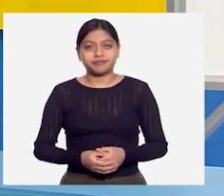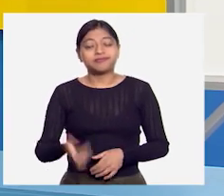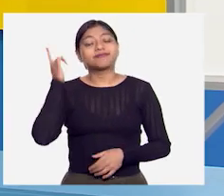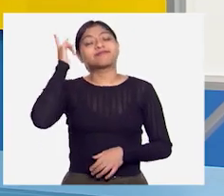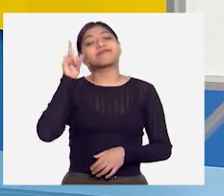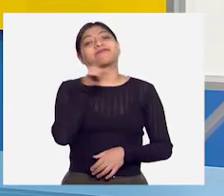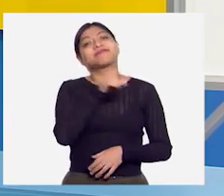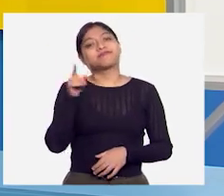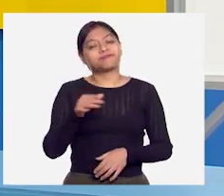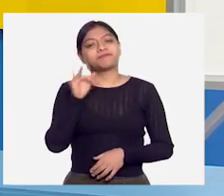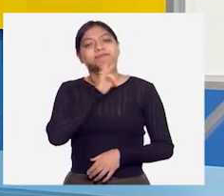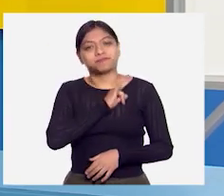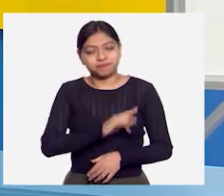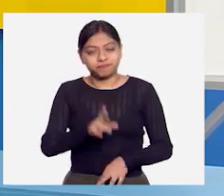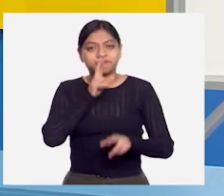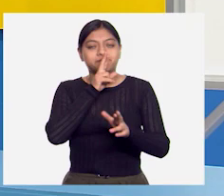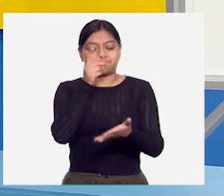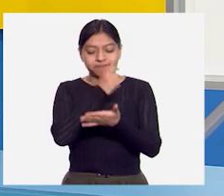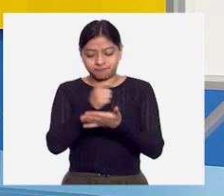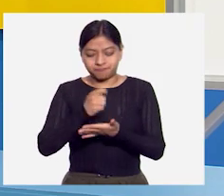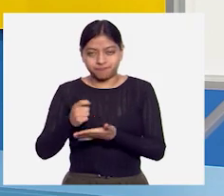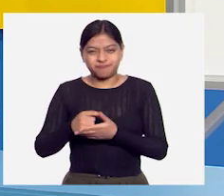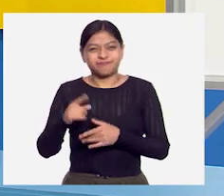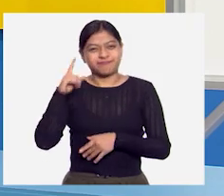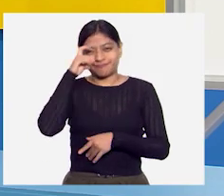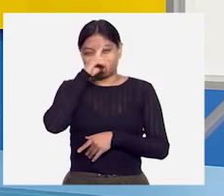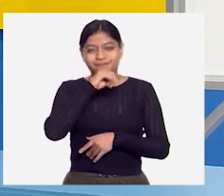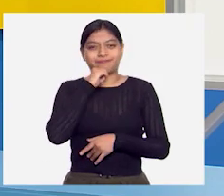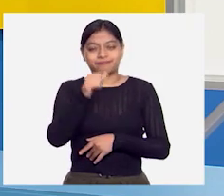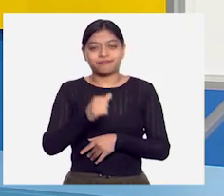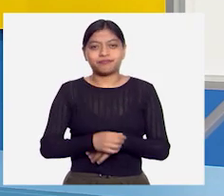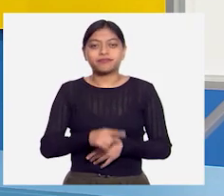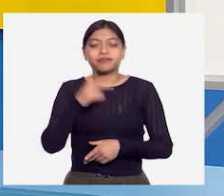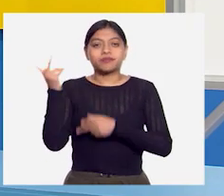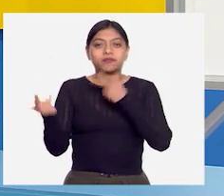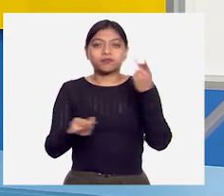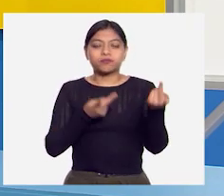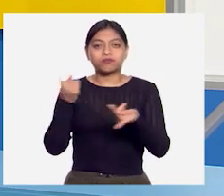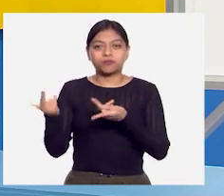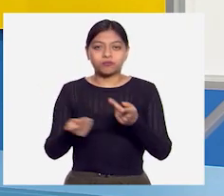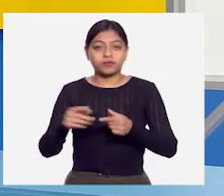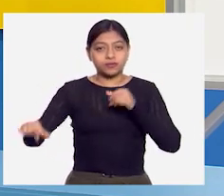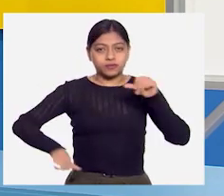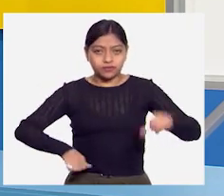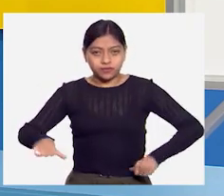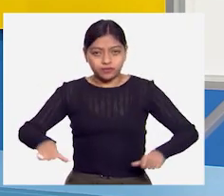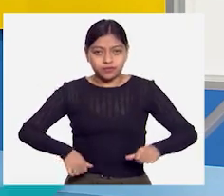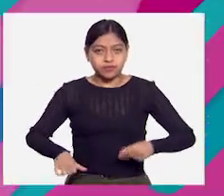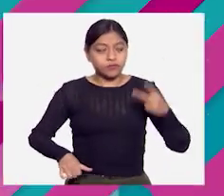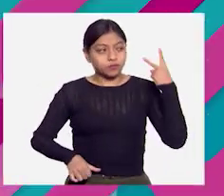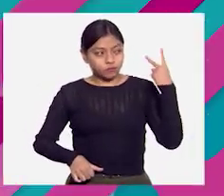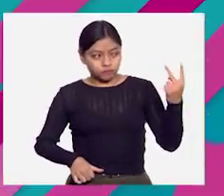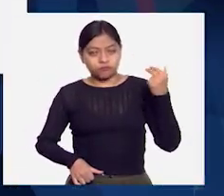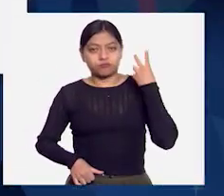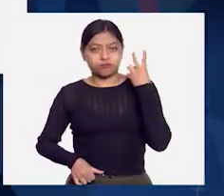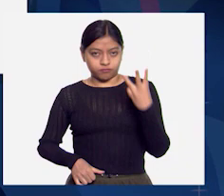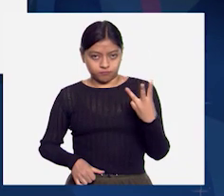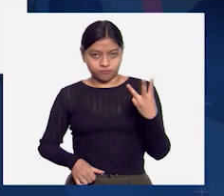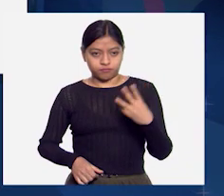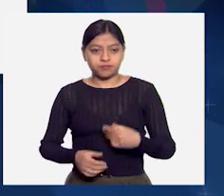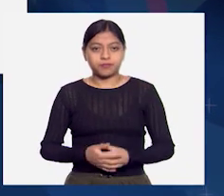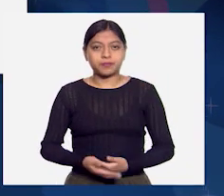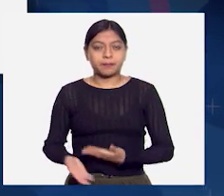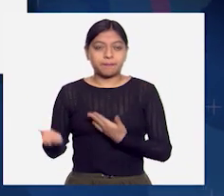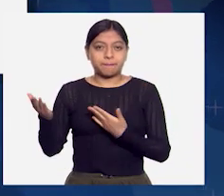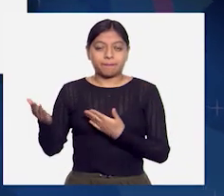Esperamos también que contesten sin mucha dificultad las preguntas de las actividades 2 y 3. Sí,